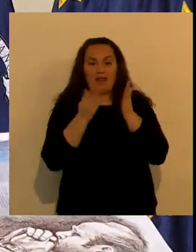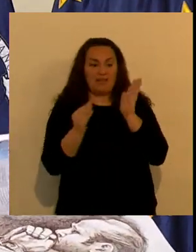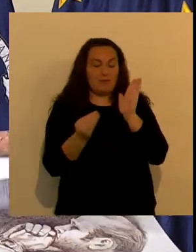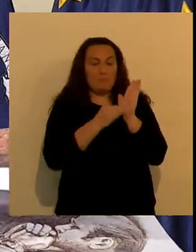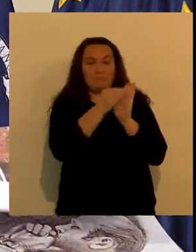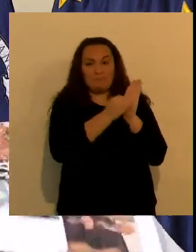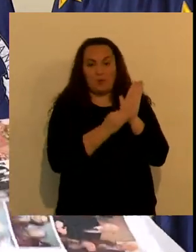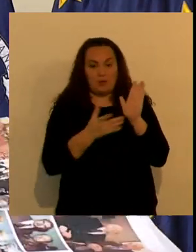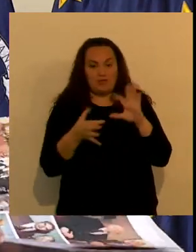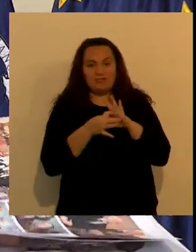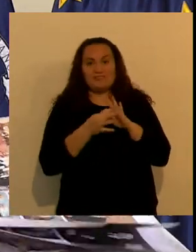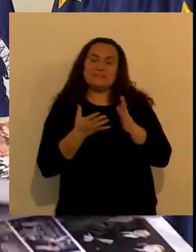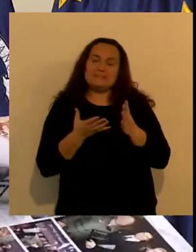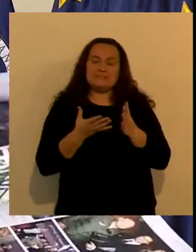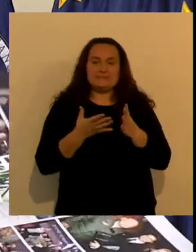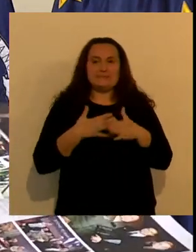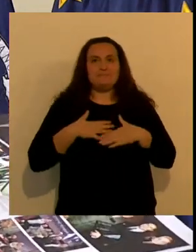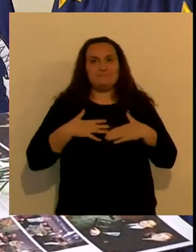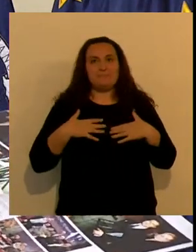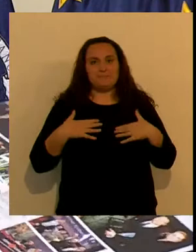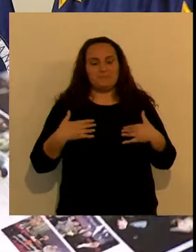libro.